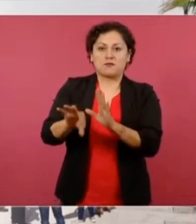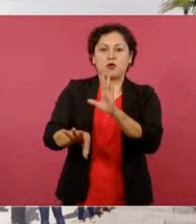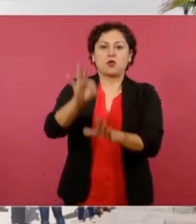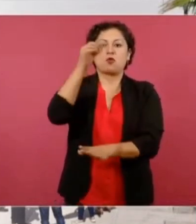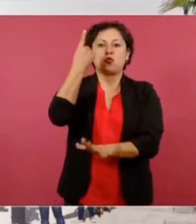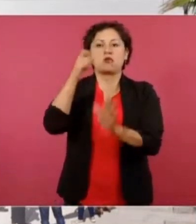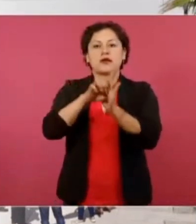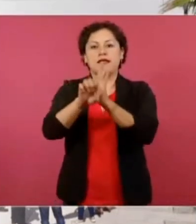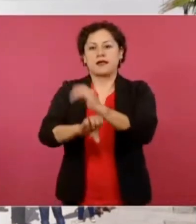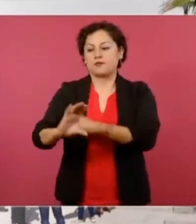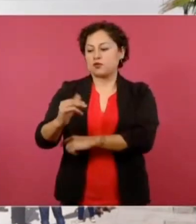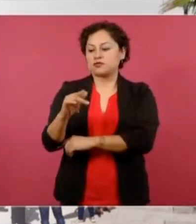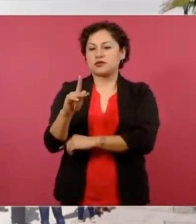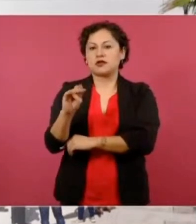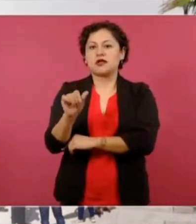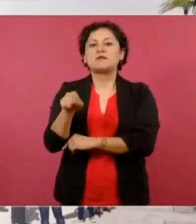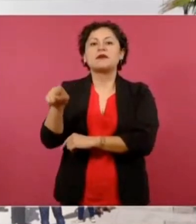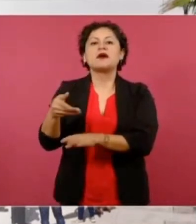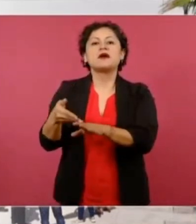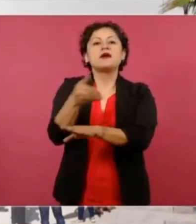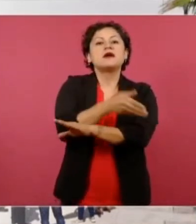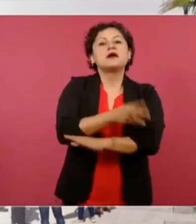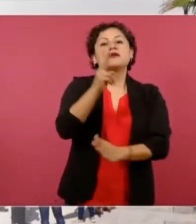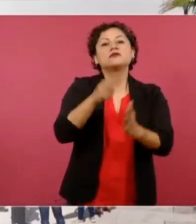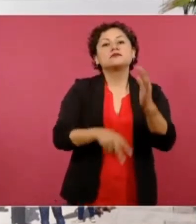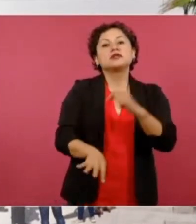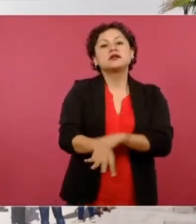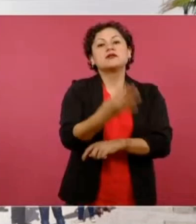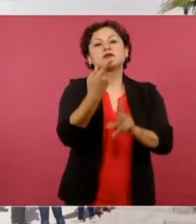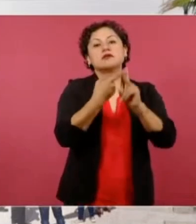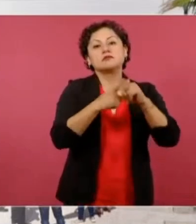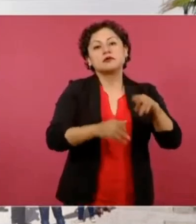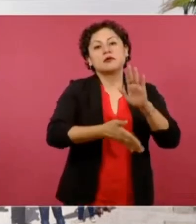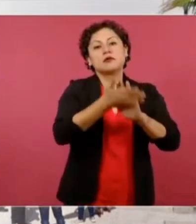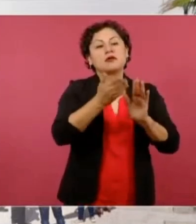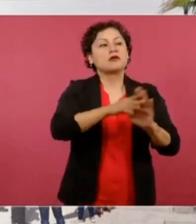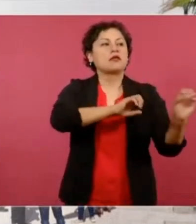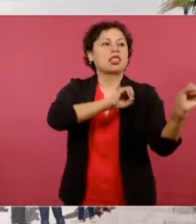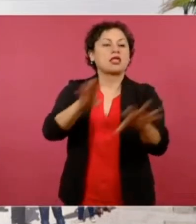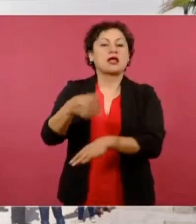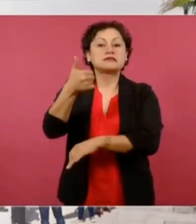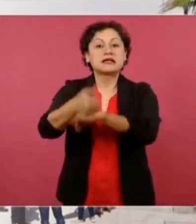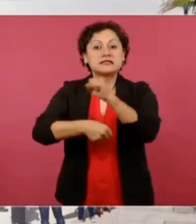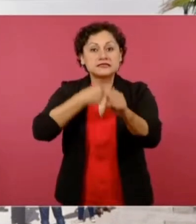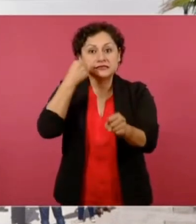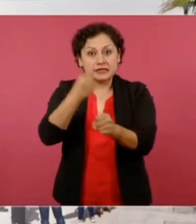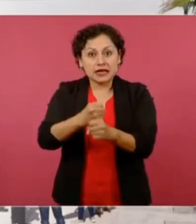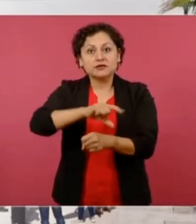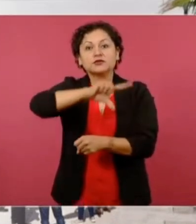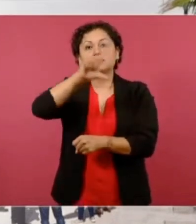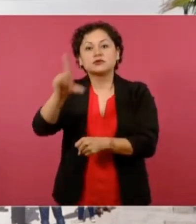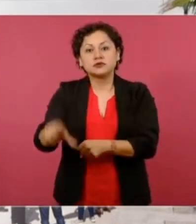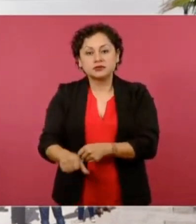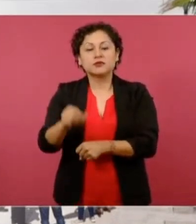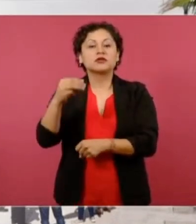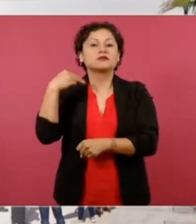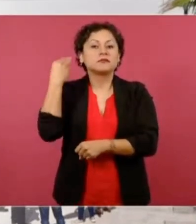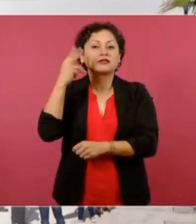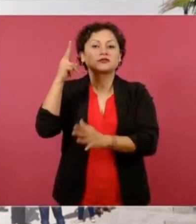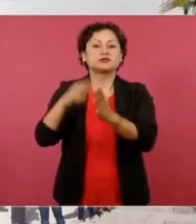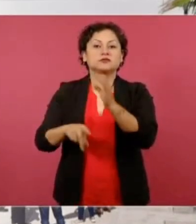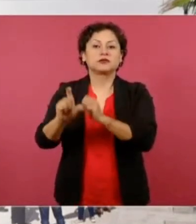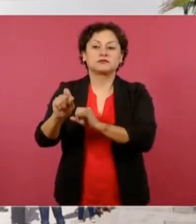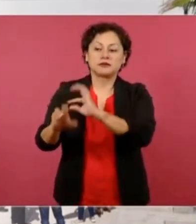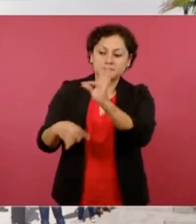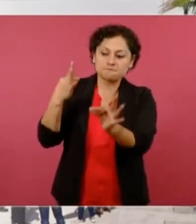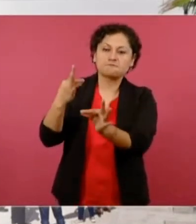Álvarez. Inició su construcción en 2014, abandonado durante 6 años, fue puesto en operación en marzo del 2020 para atender